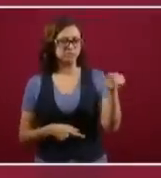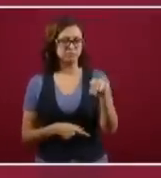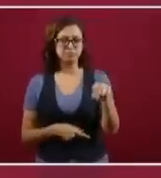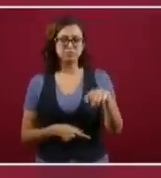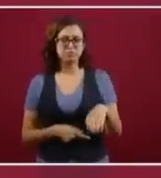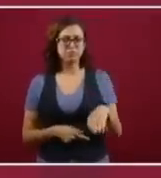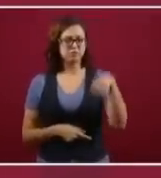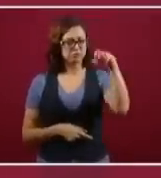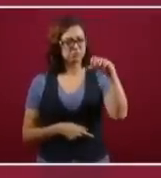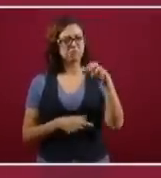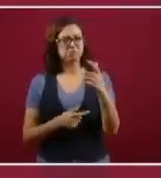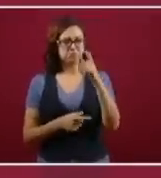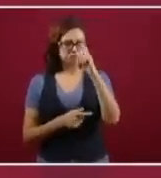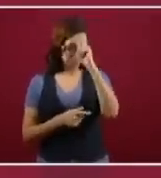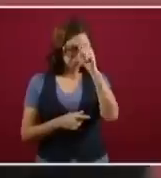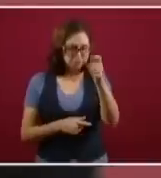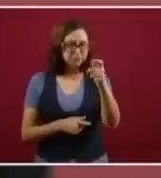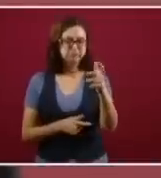ancianos respetables,